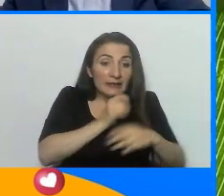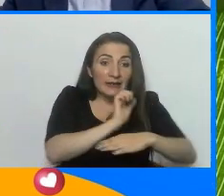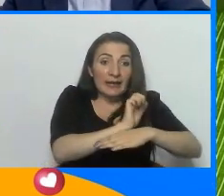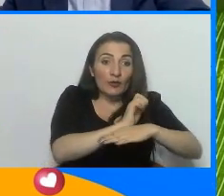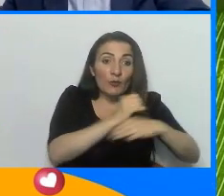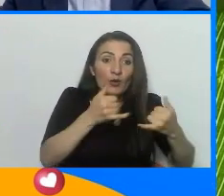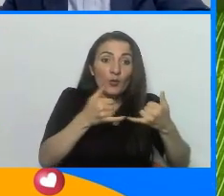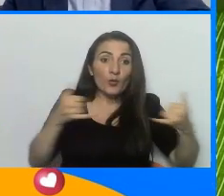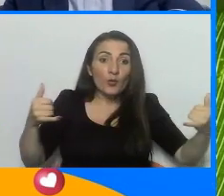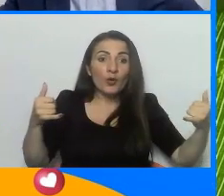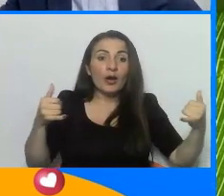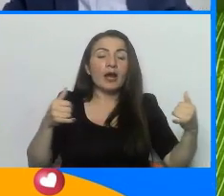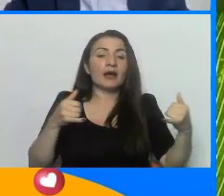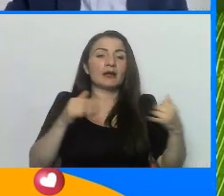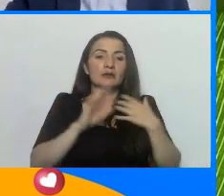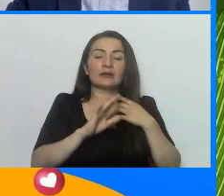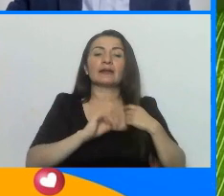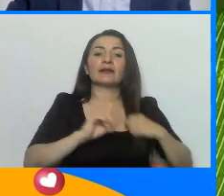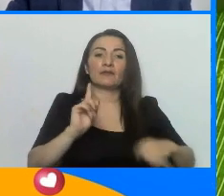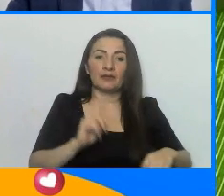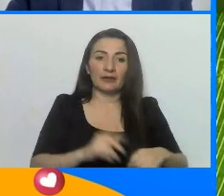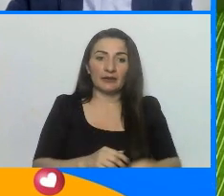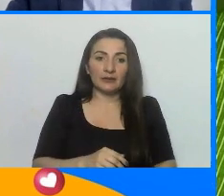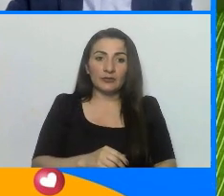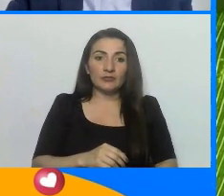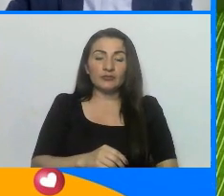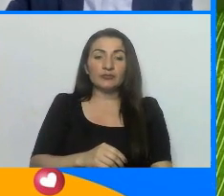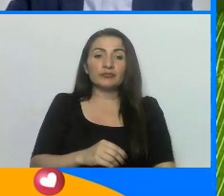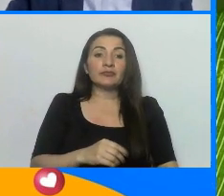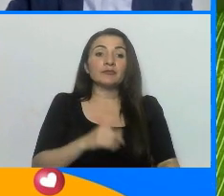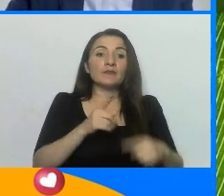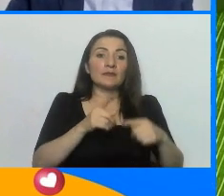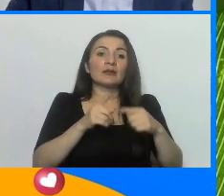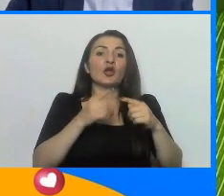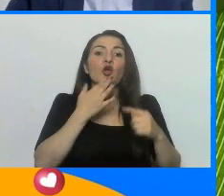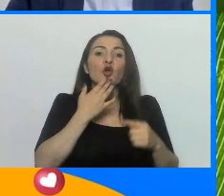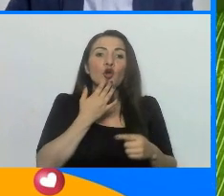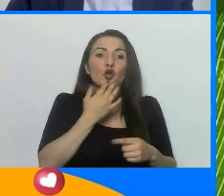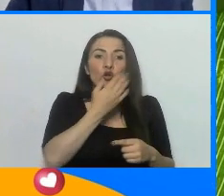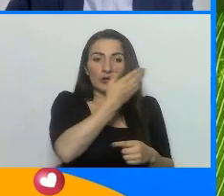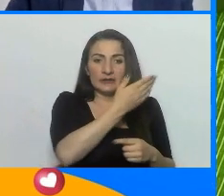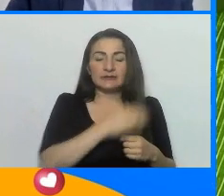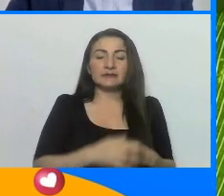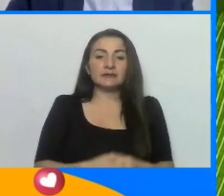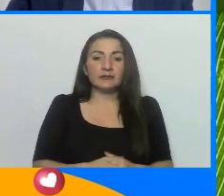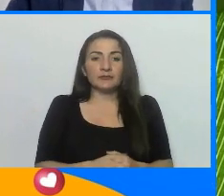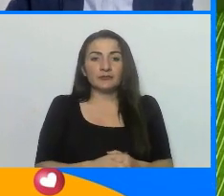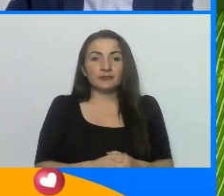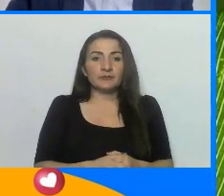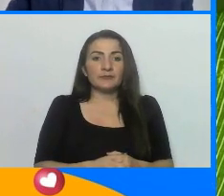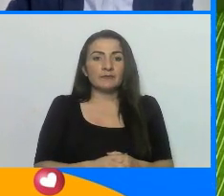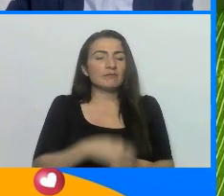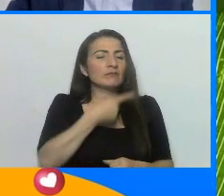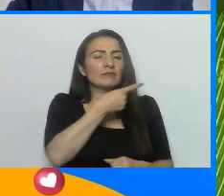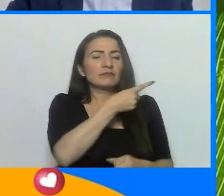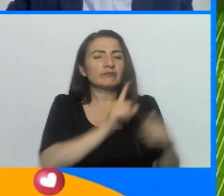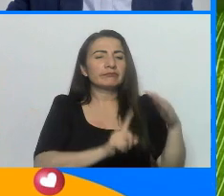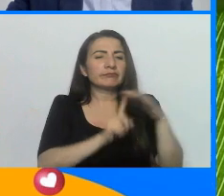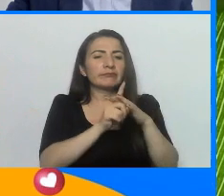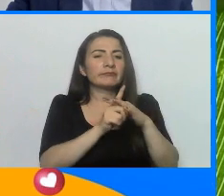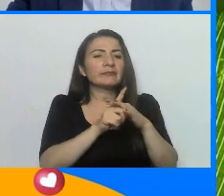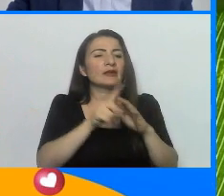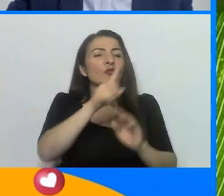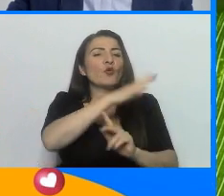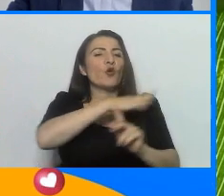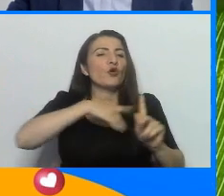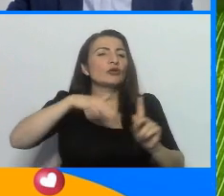cerca de la línea del Ecuador, ¿sí? Por eso están divididas en colores. ¿Por qué se da esto? Por las